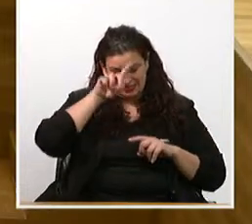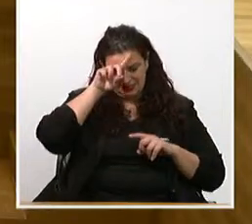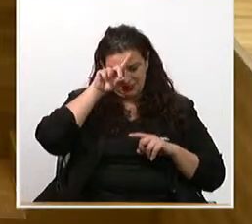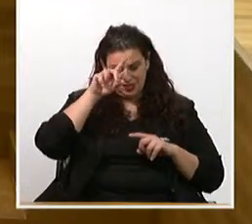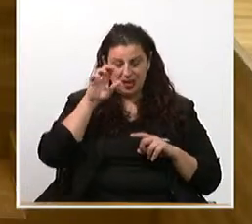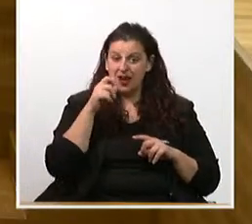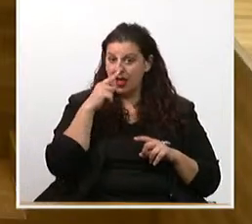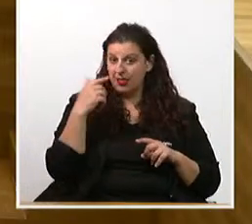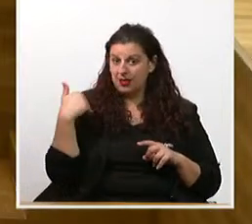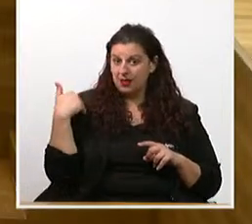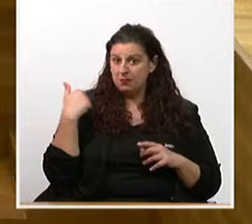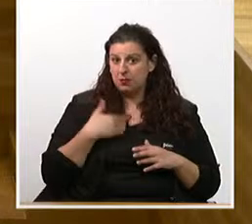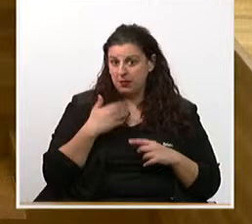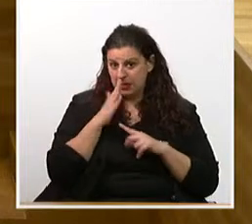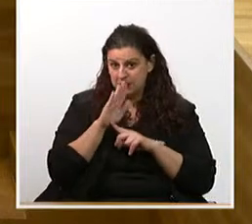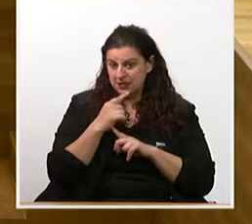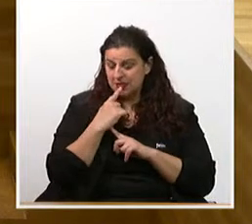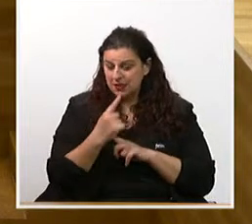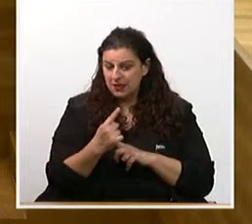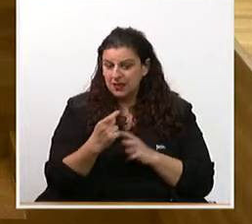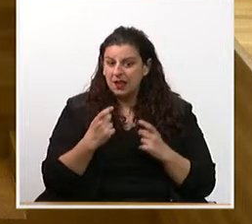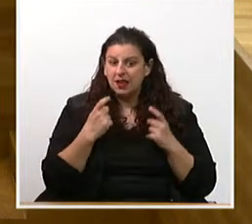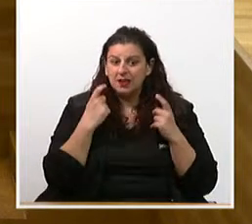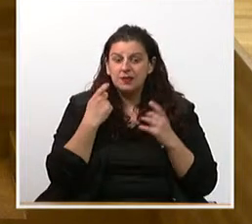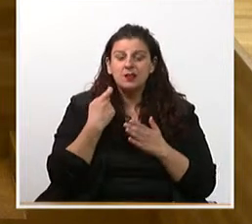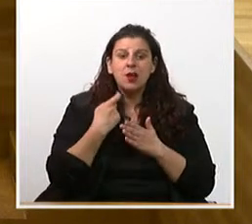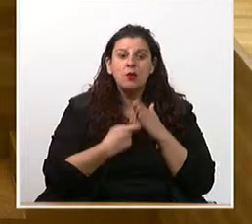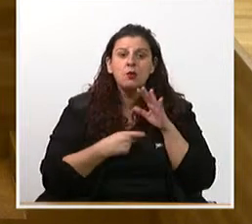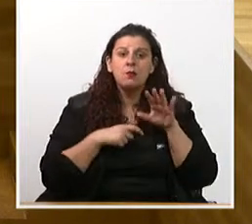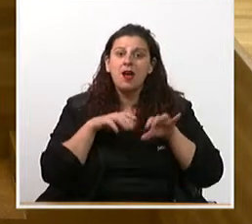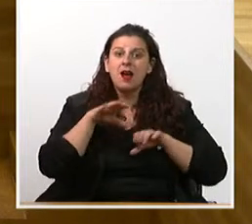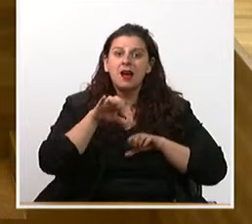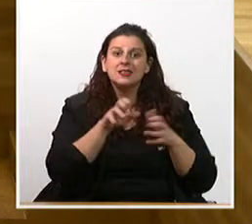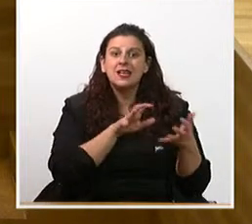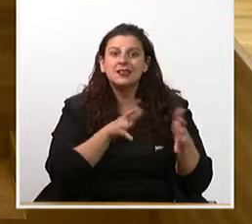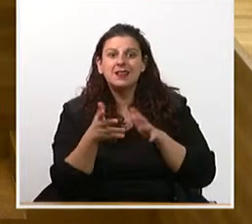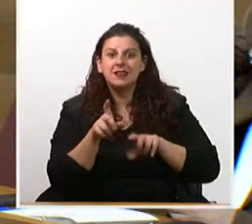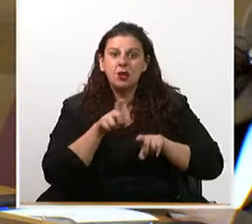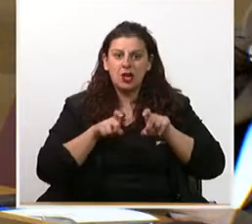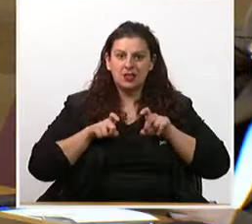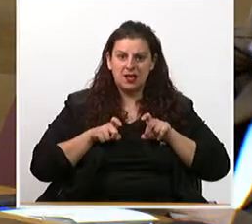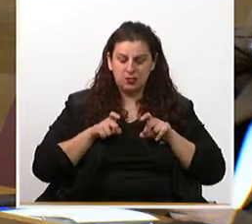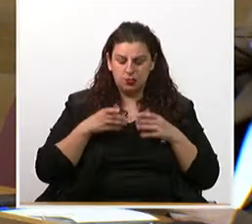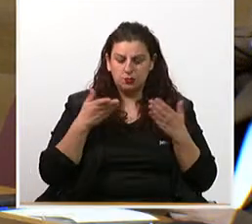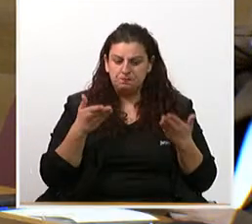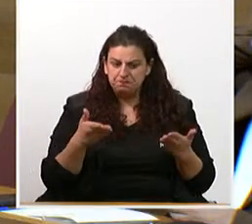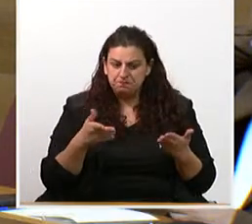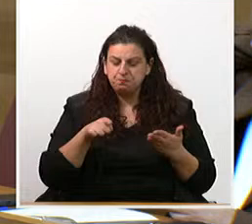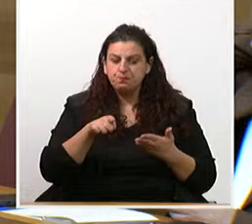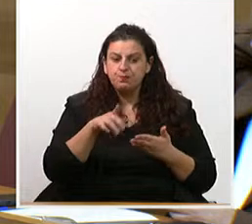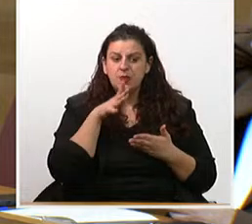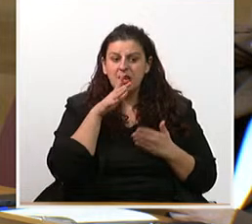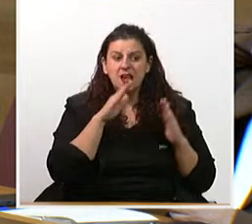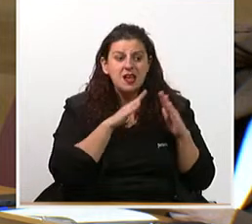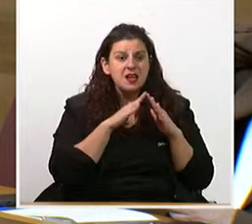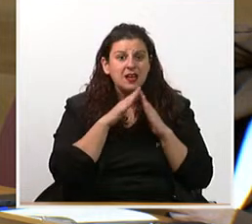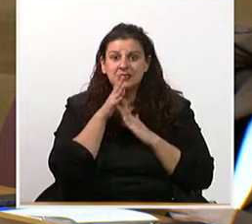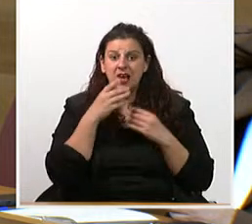esic van intentar tomar la compra de vivendes per y rct vivendes